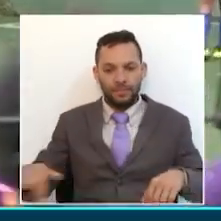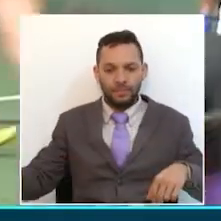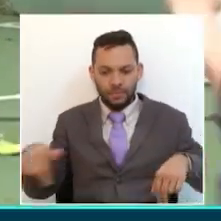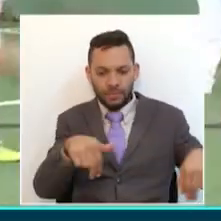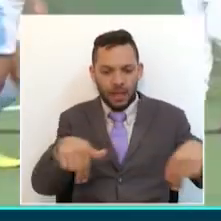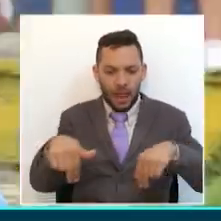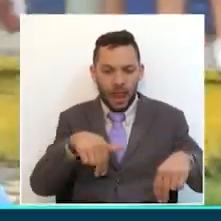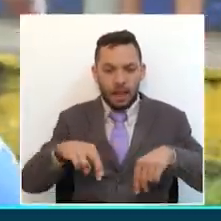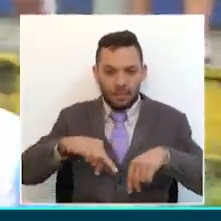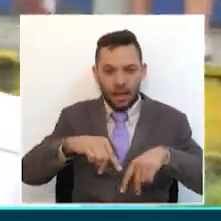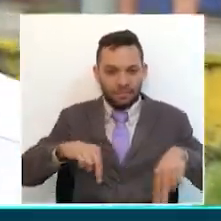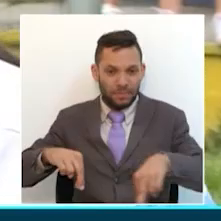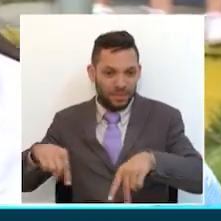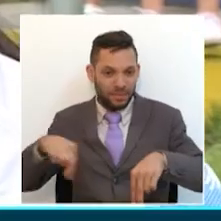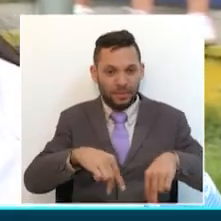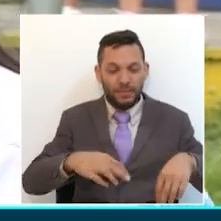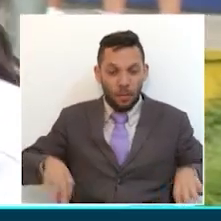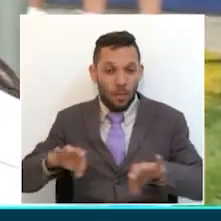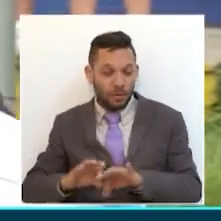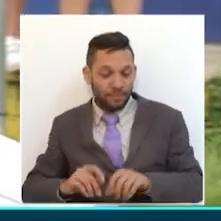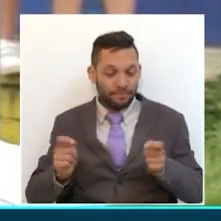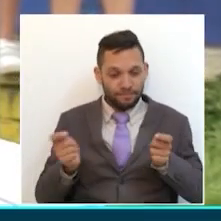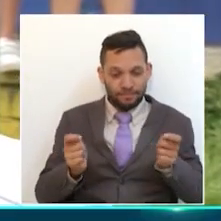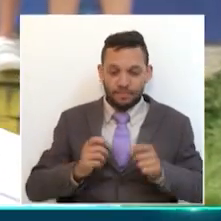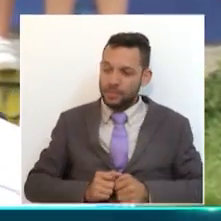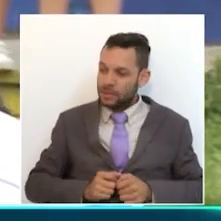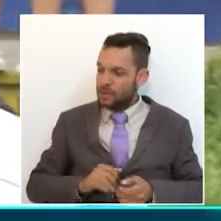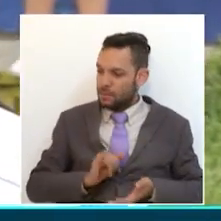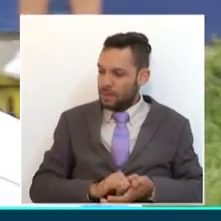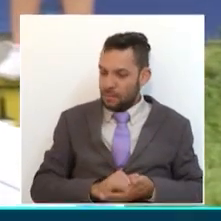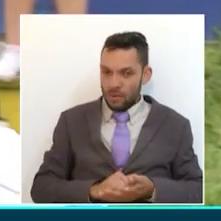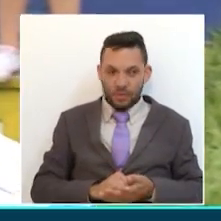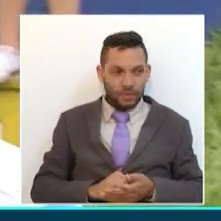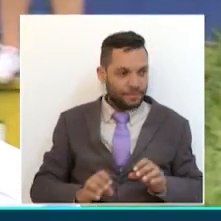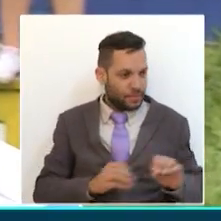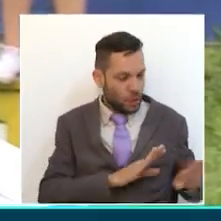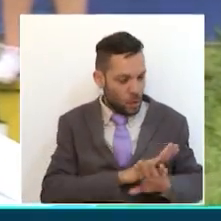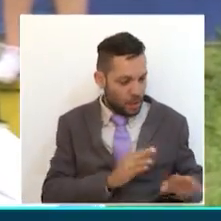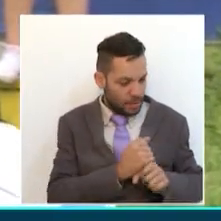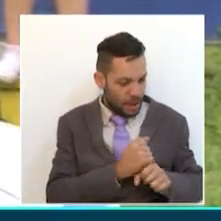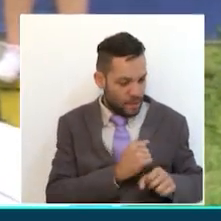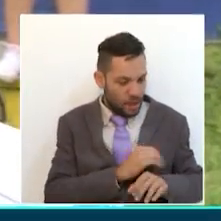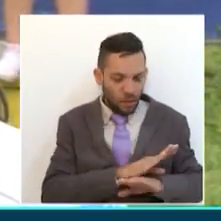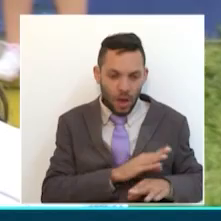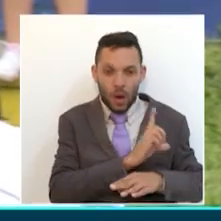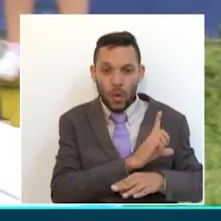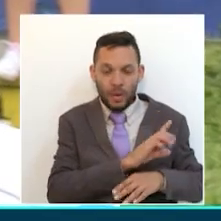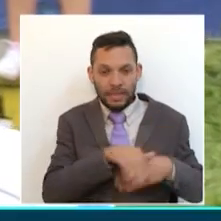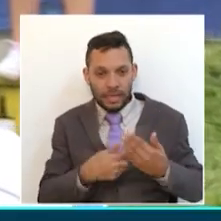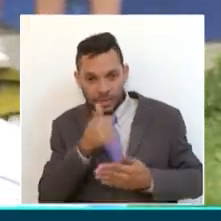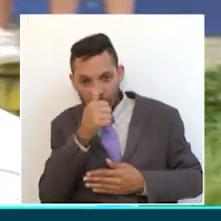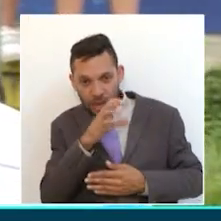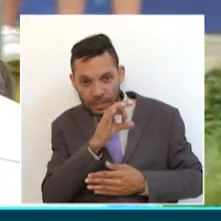punto penal. Es algo de que salimos de lo laboral, de lunes a sábado, y pues el